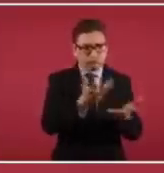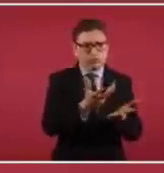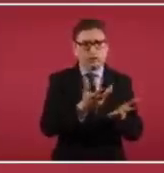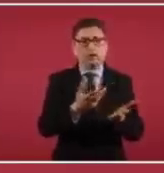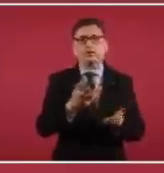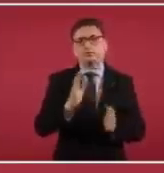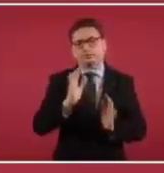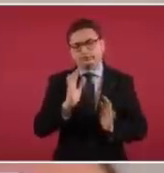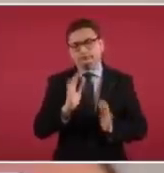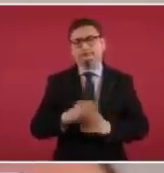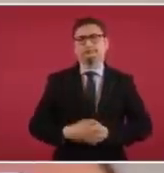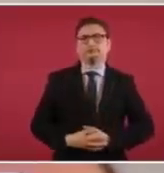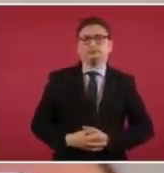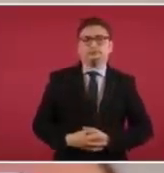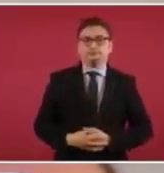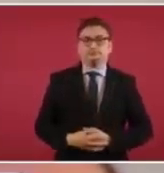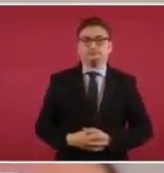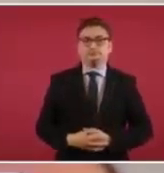y